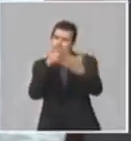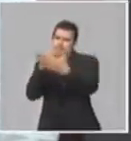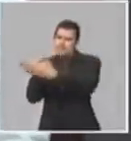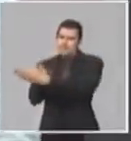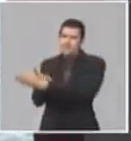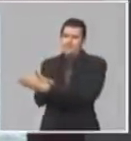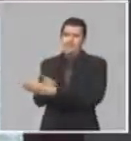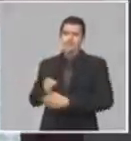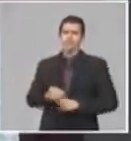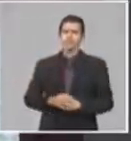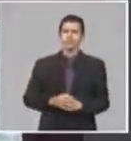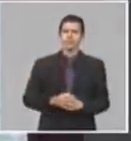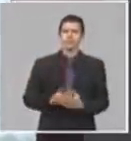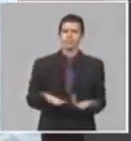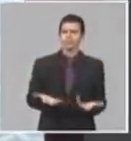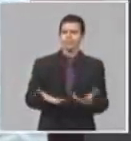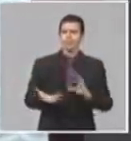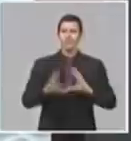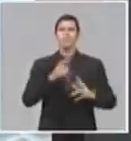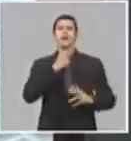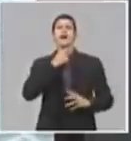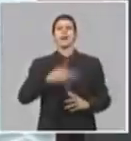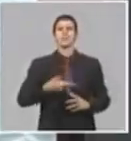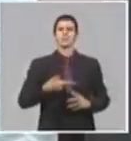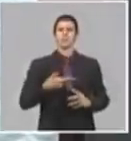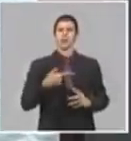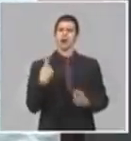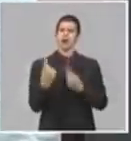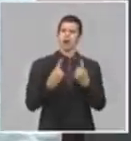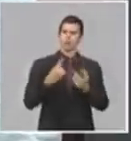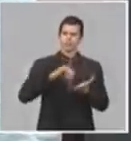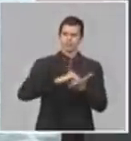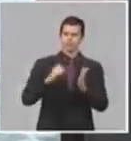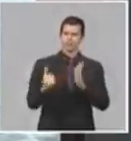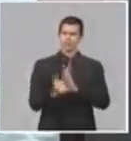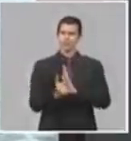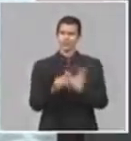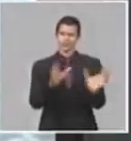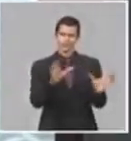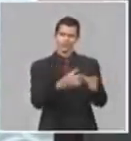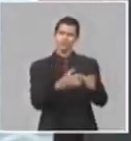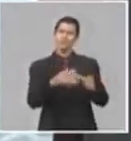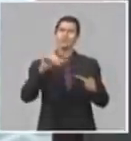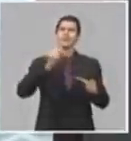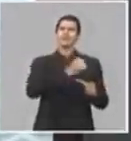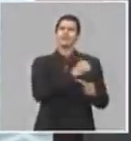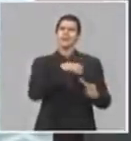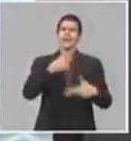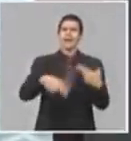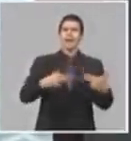desprestigiar a los dirigentes cubanos, en acciones buscando el recorte del envío de remesas a Cuba,